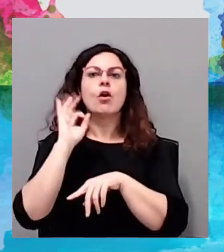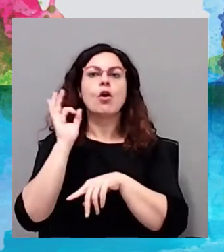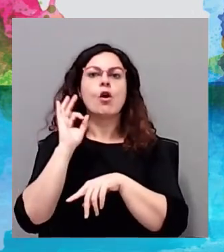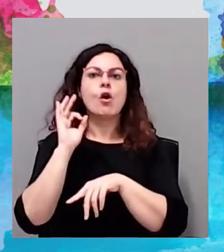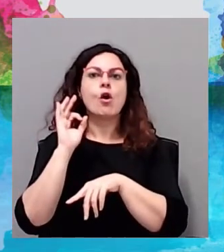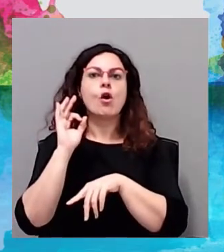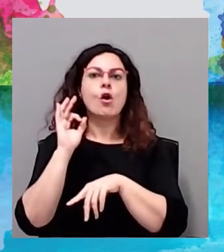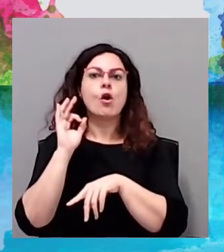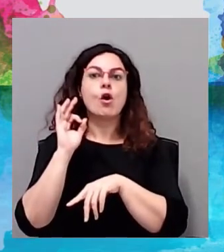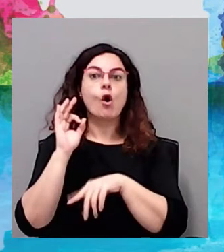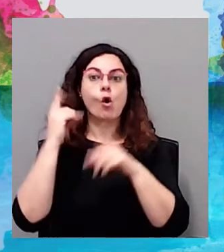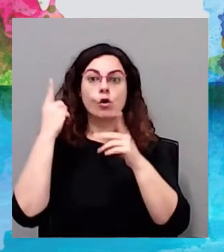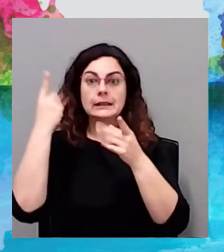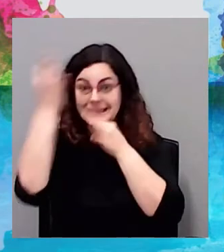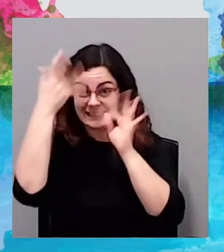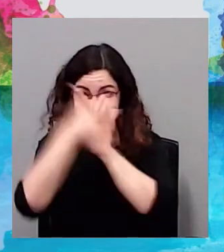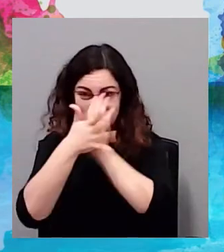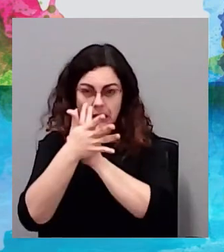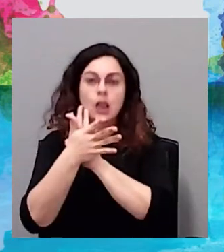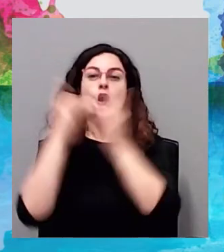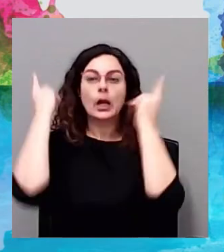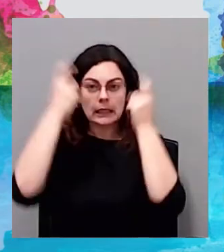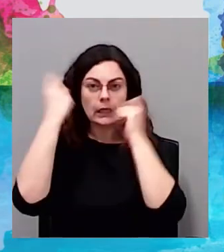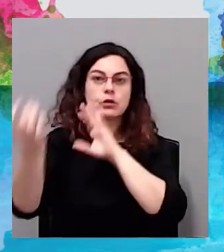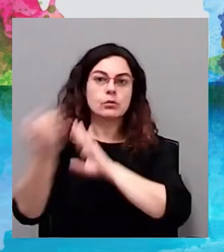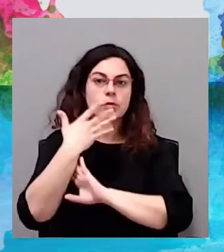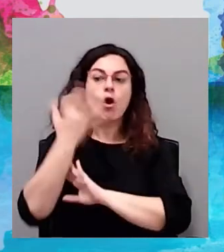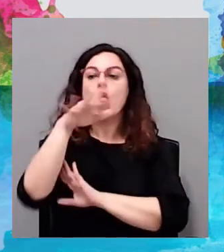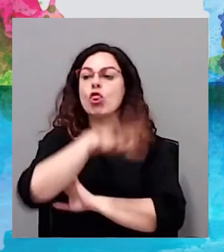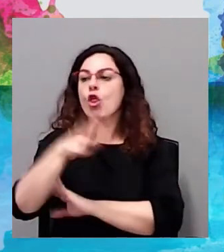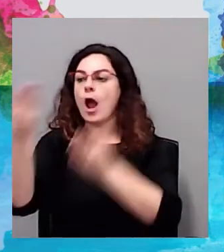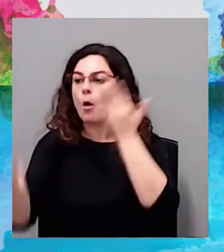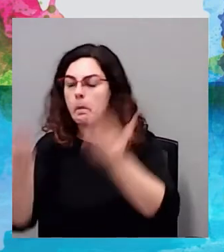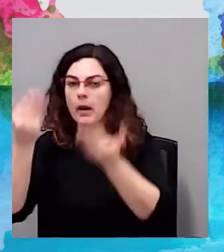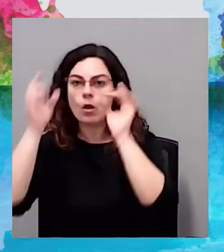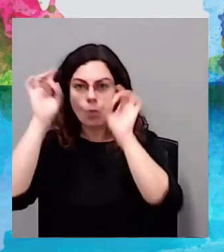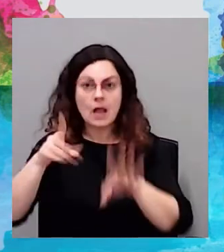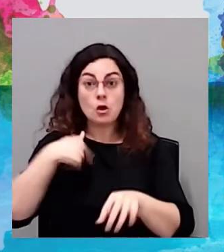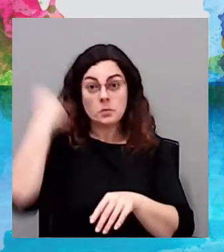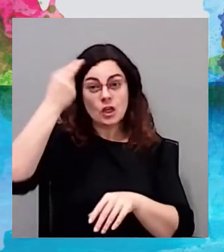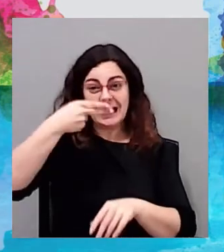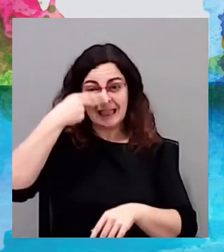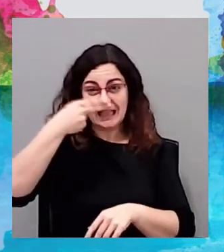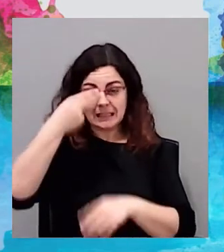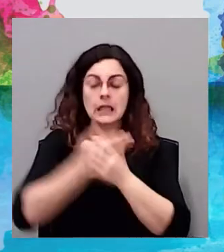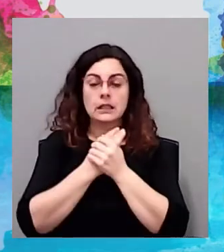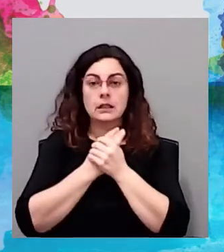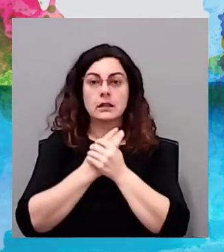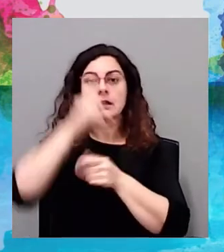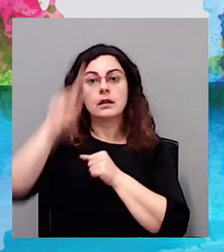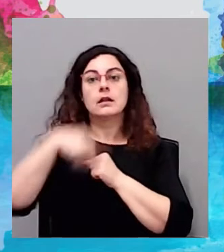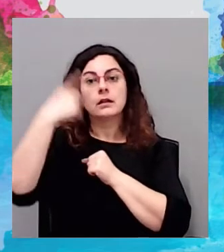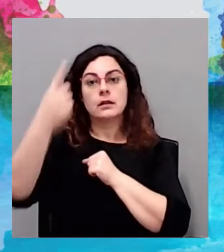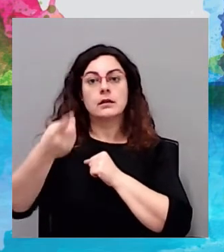de descripción, una comparación entre los diferentes espacios, y la verdad es que sería muy interesante que eso pudiéramos luego pasárselo a